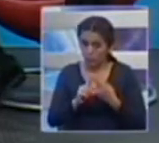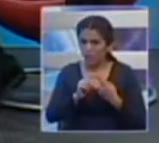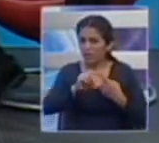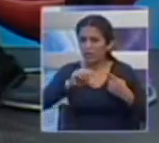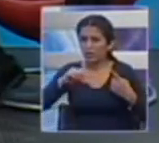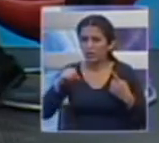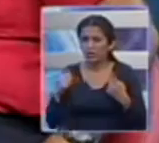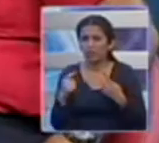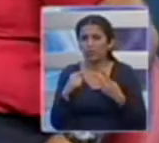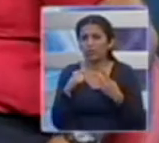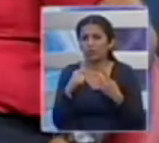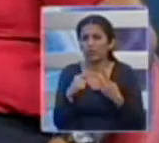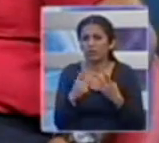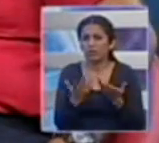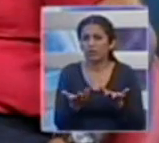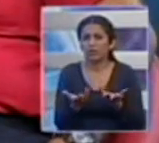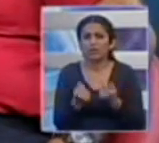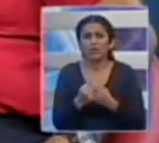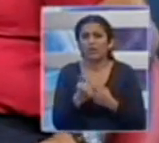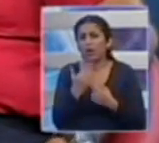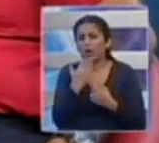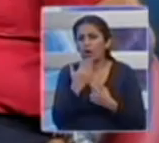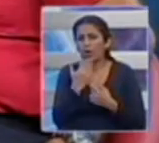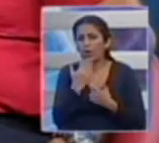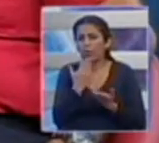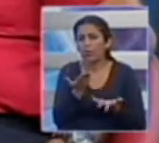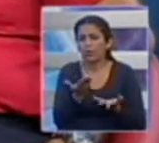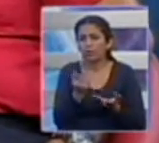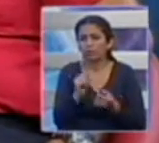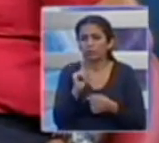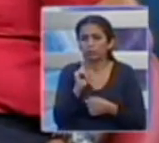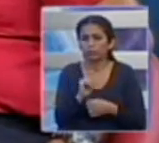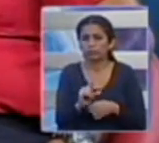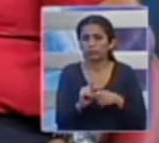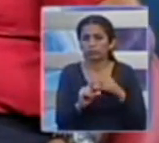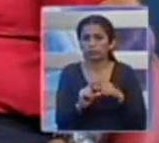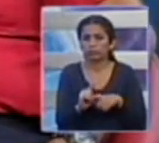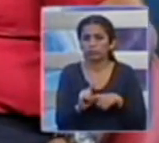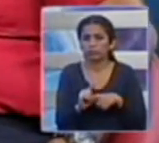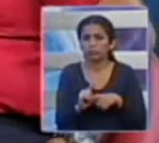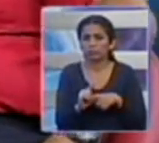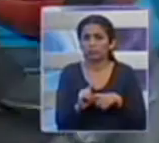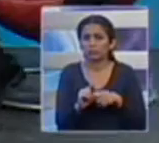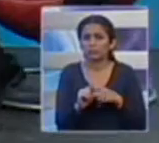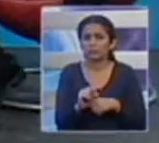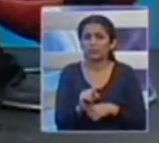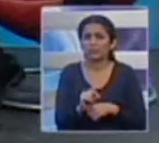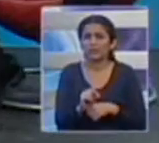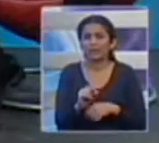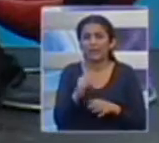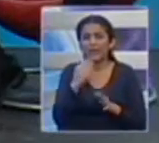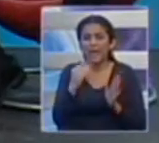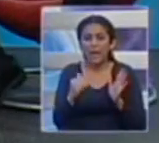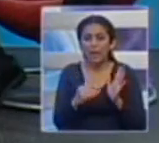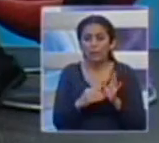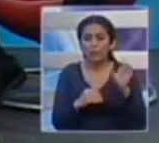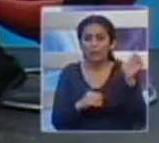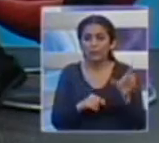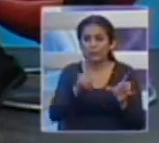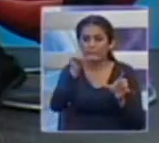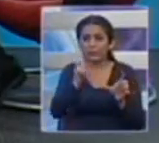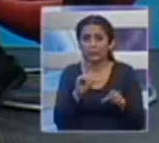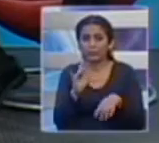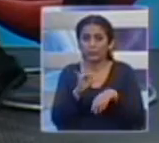estas emergencias, que es la corriente estática, ¿no? Uh-huh. Cuando hay personas que cargan más rápido que otros, usted la toca y como que le coge